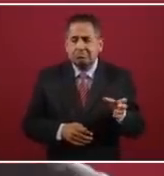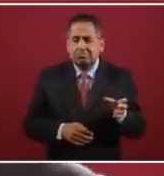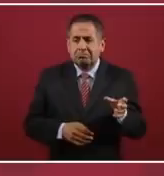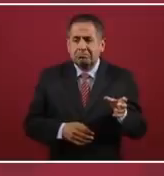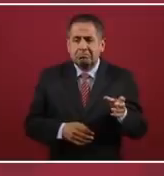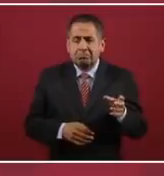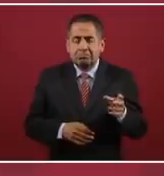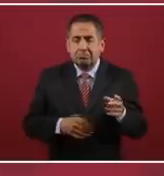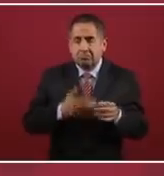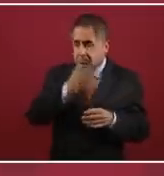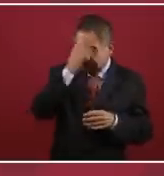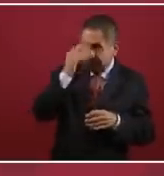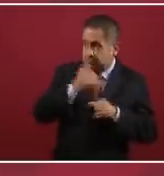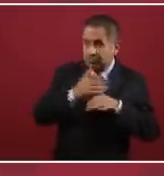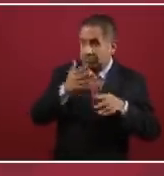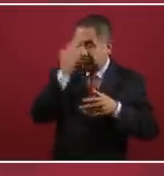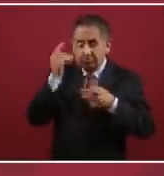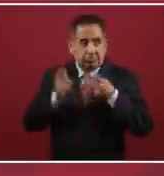desinformados,